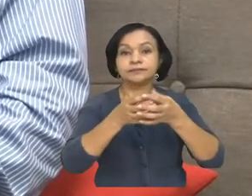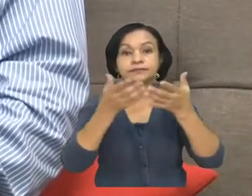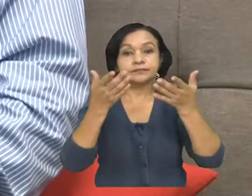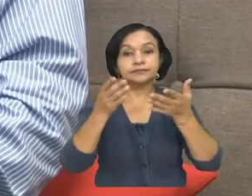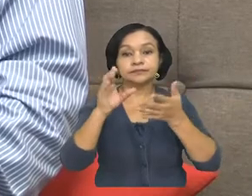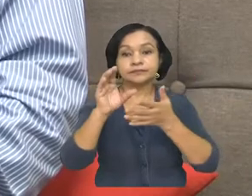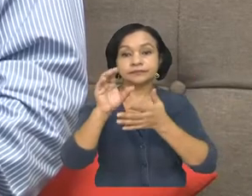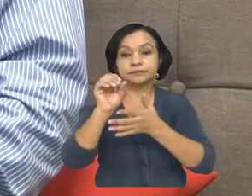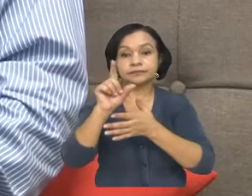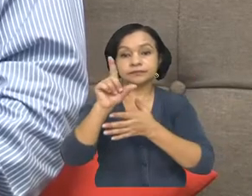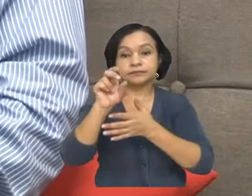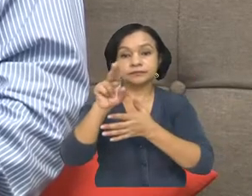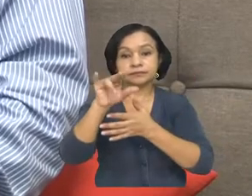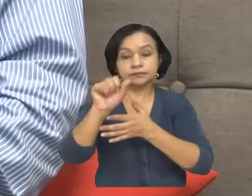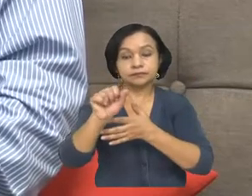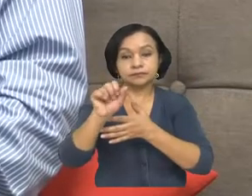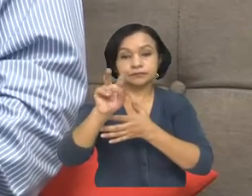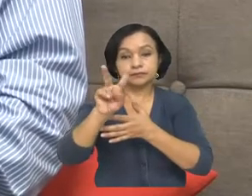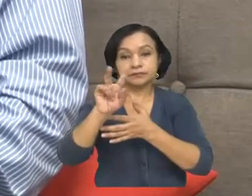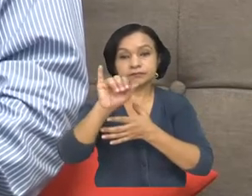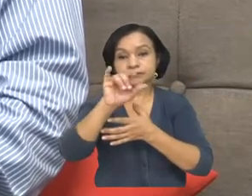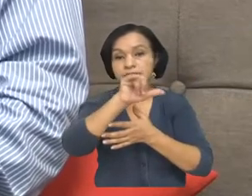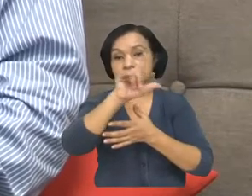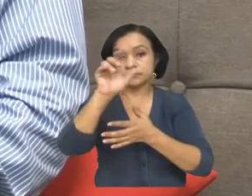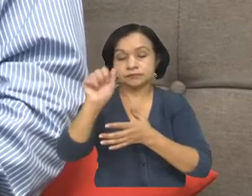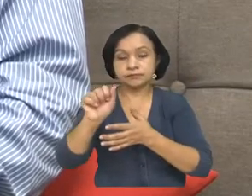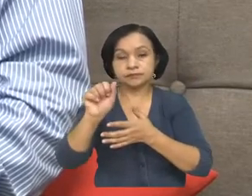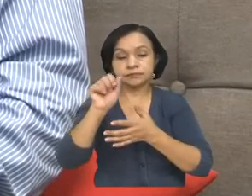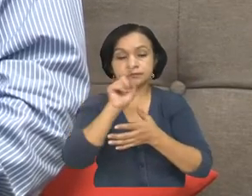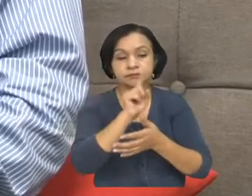Vía Progreso, que es donde yo desde